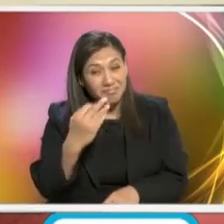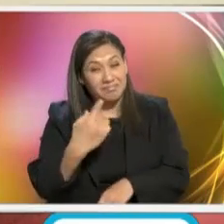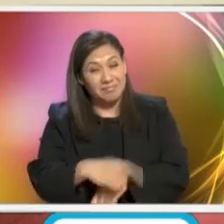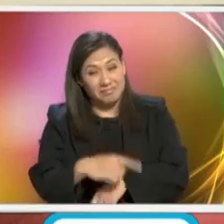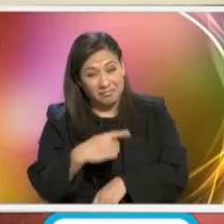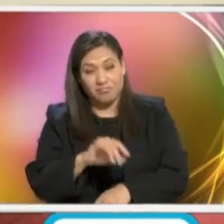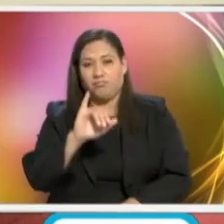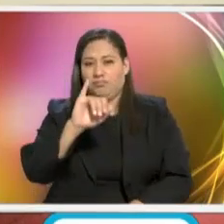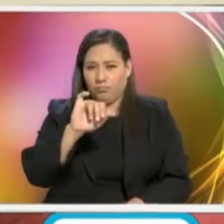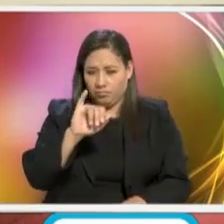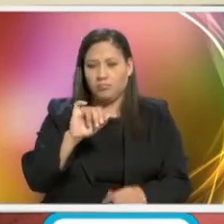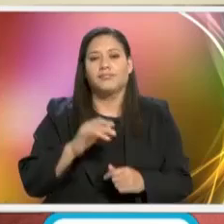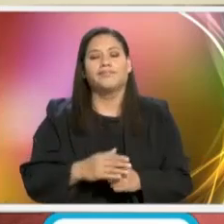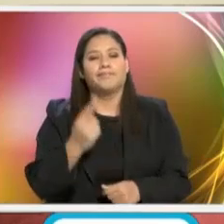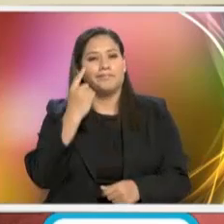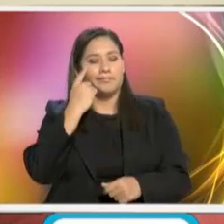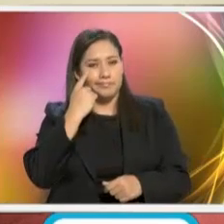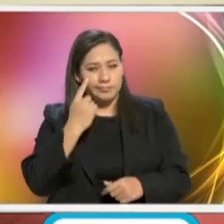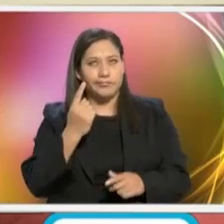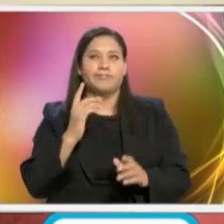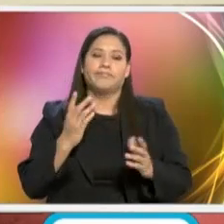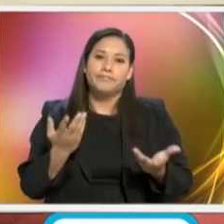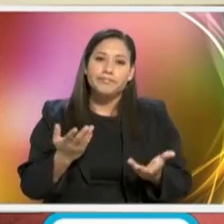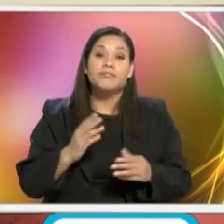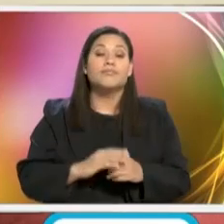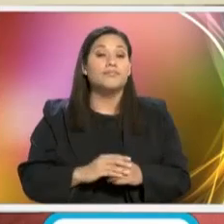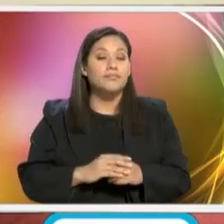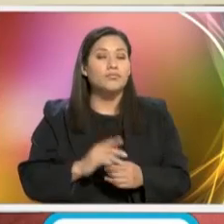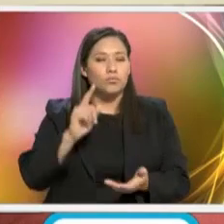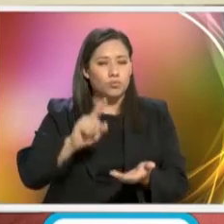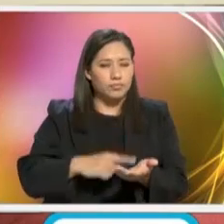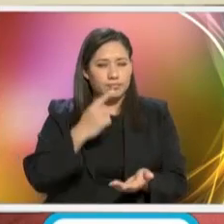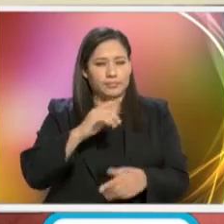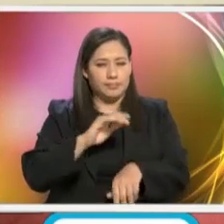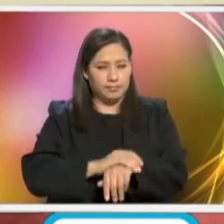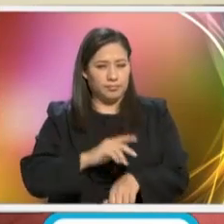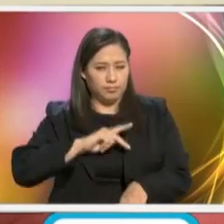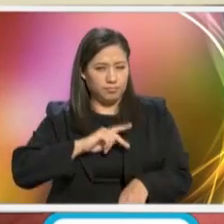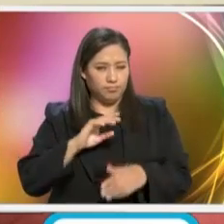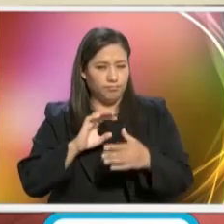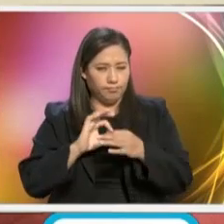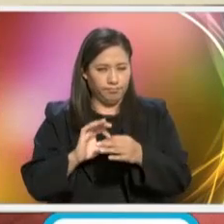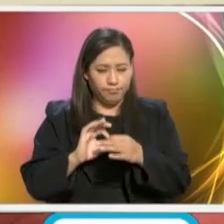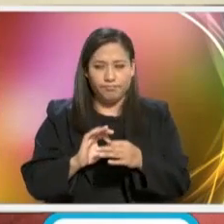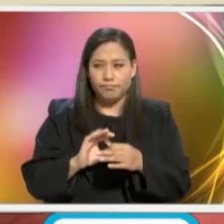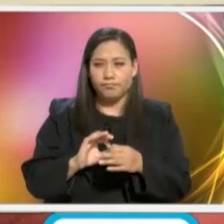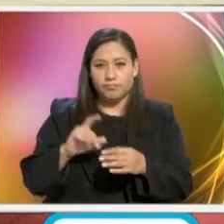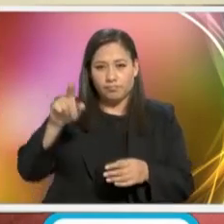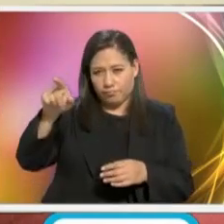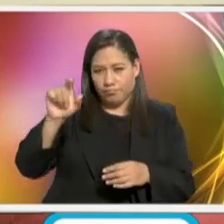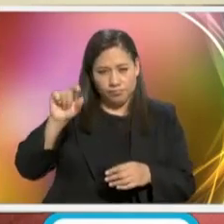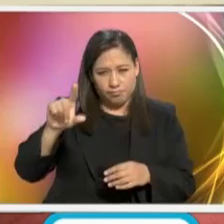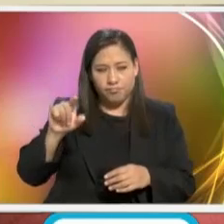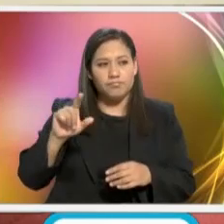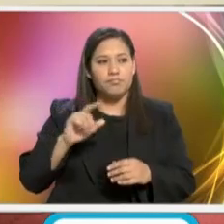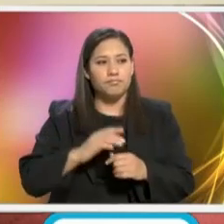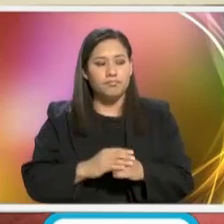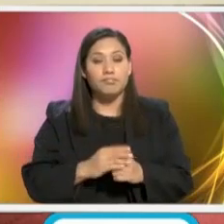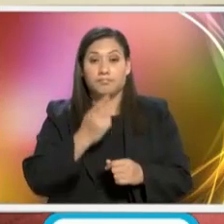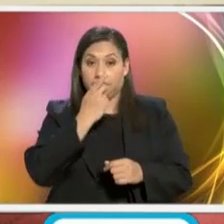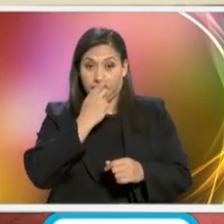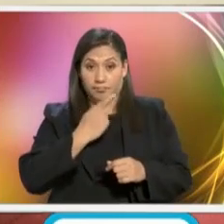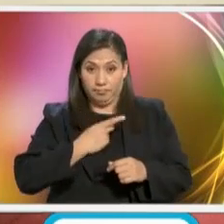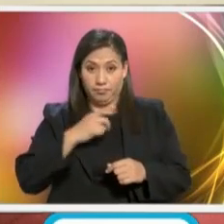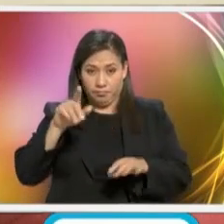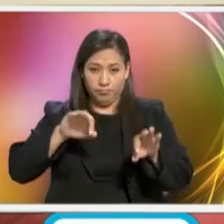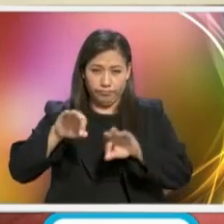tiempo ahí. Y mira, alguna vez un amigo muy cercano que también está en esos menesteres, me decía, es